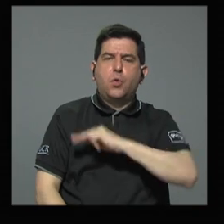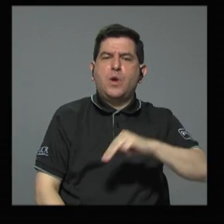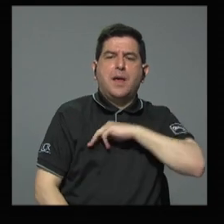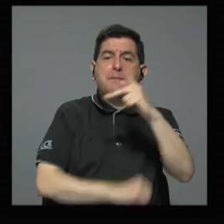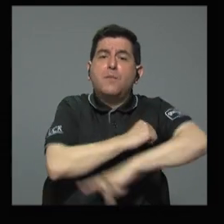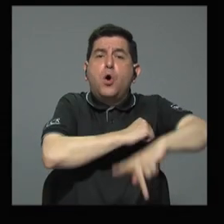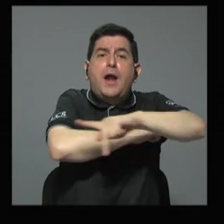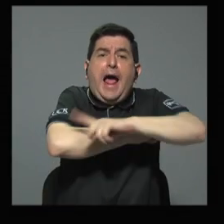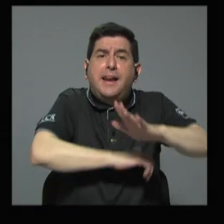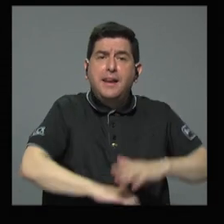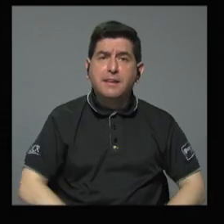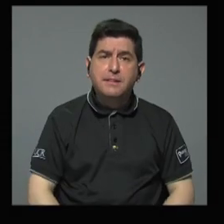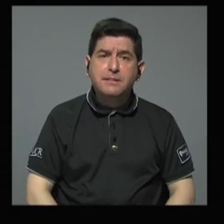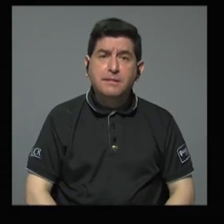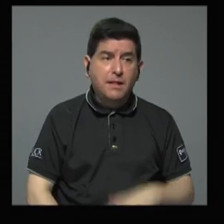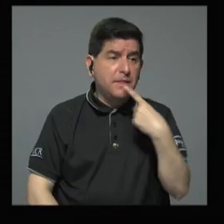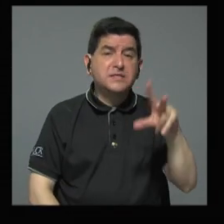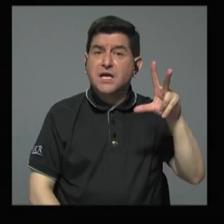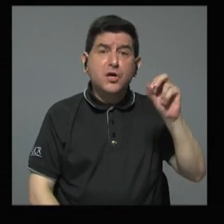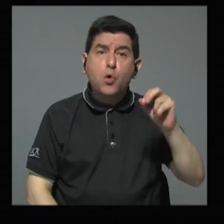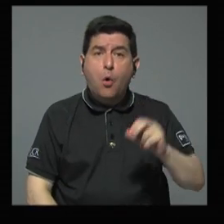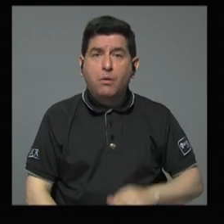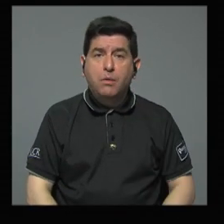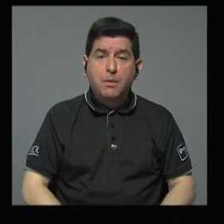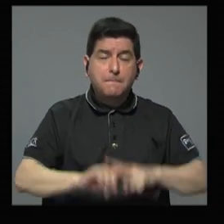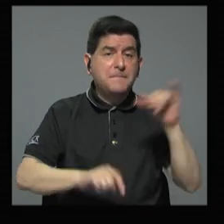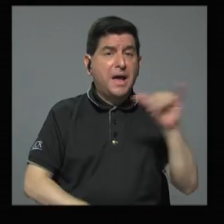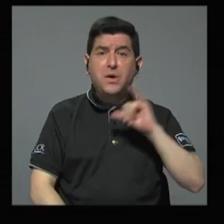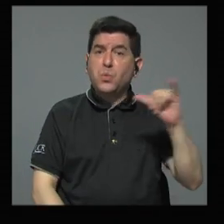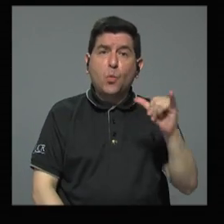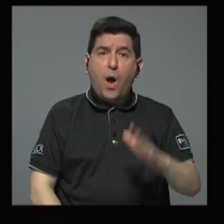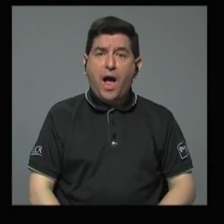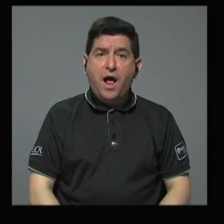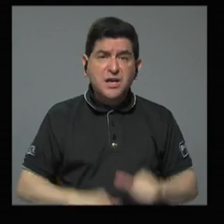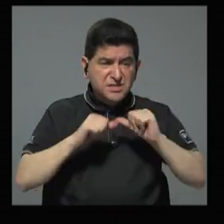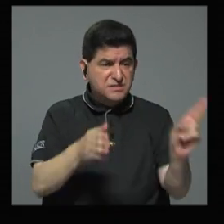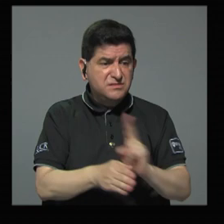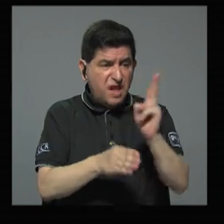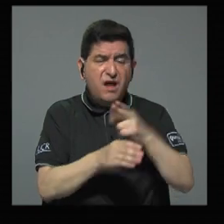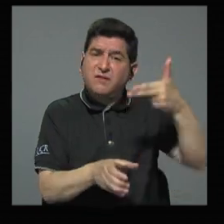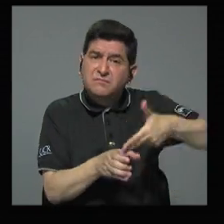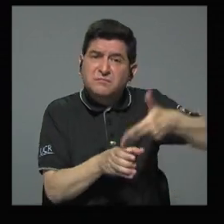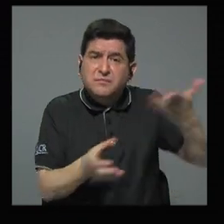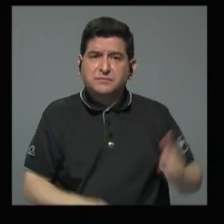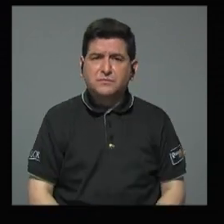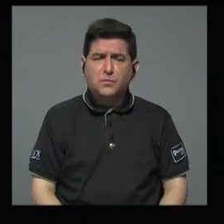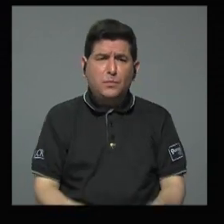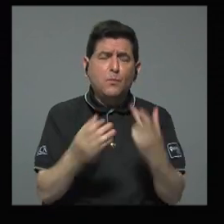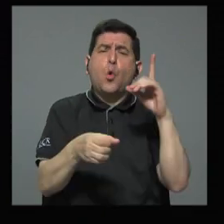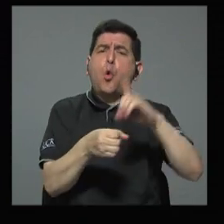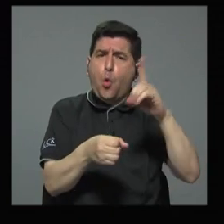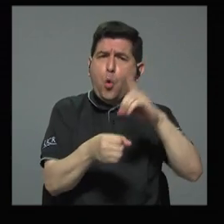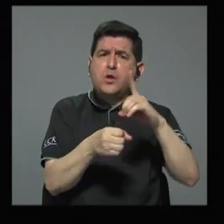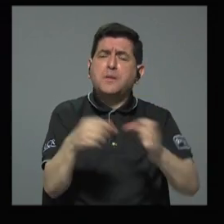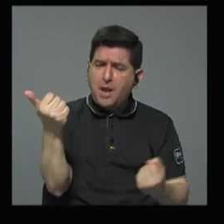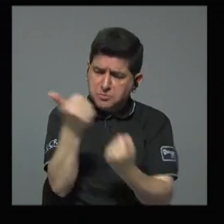país. Decimos no, pero de igual manera seguimos usando petróleo. Muchos diputados están a favor de